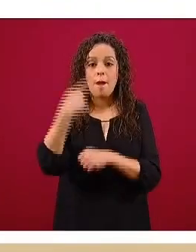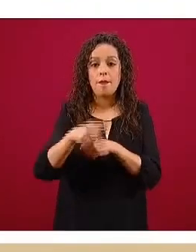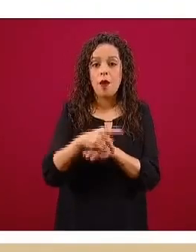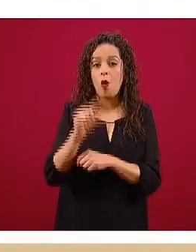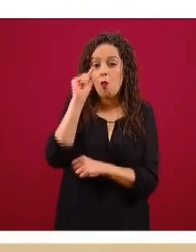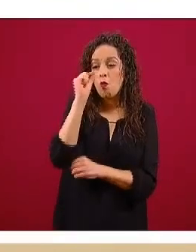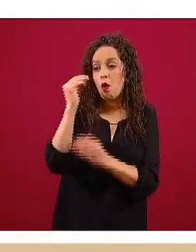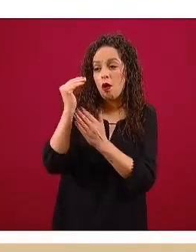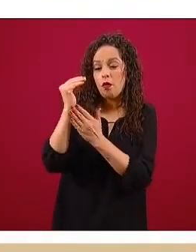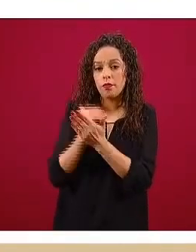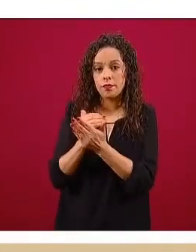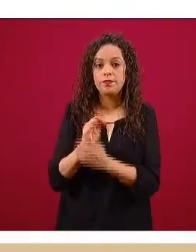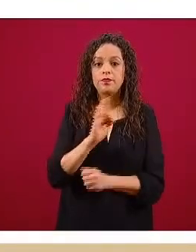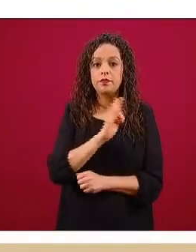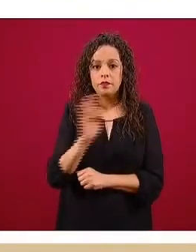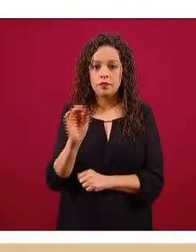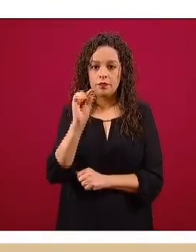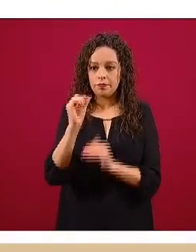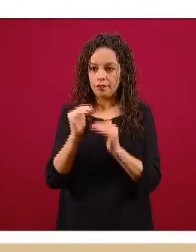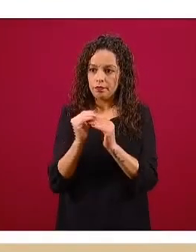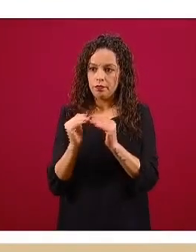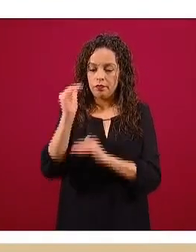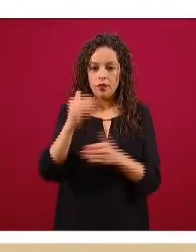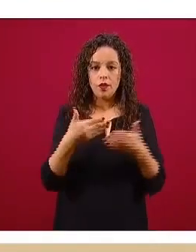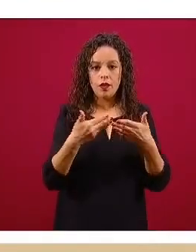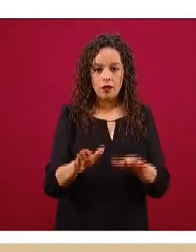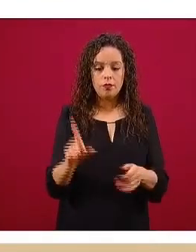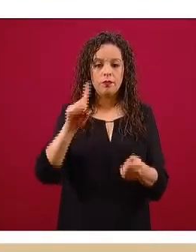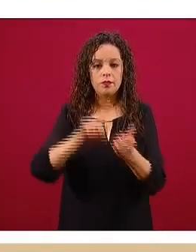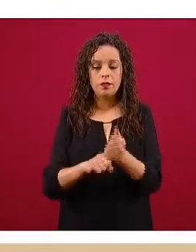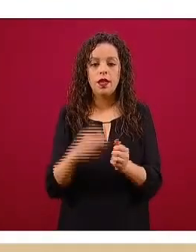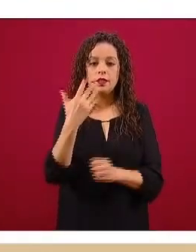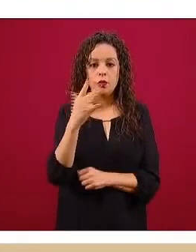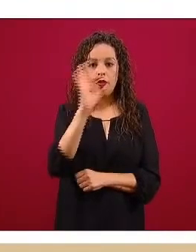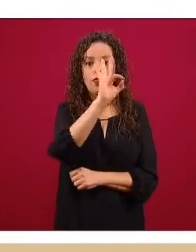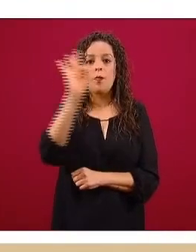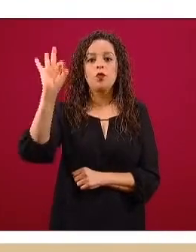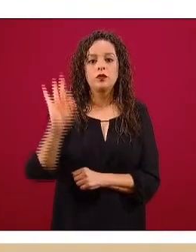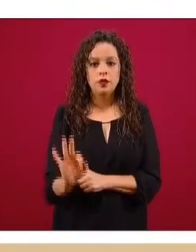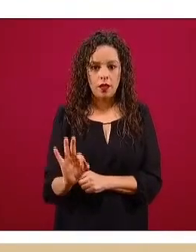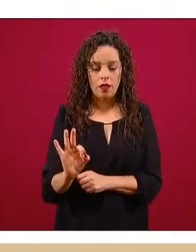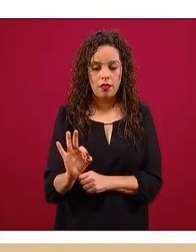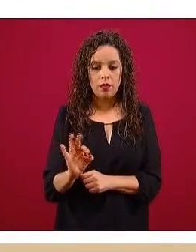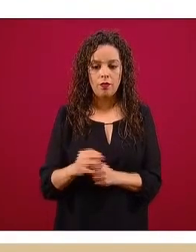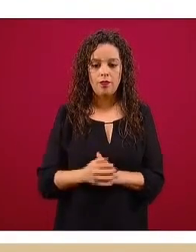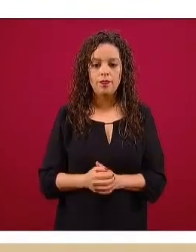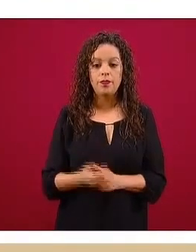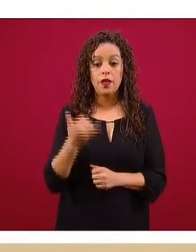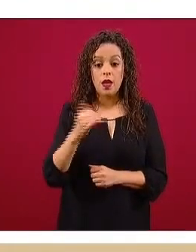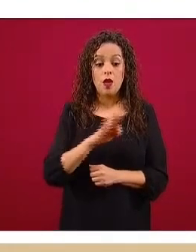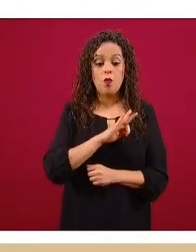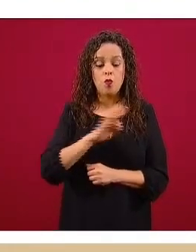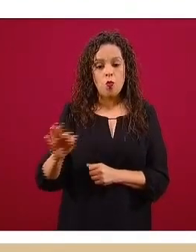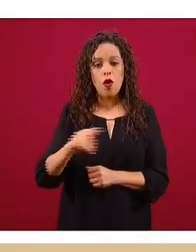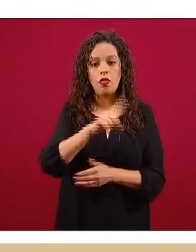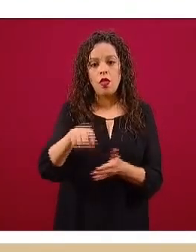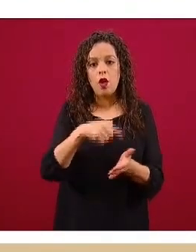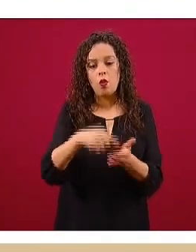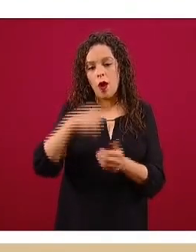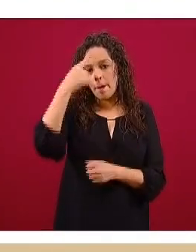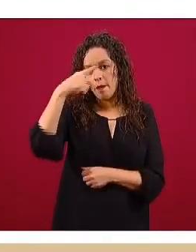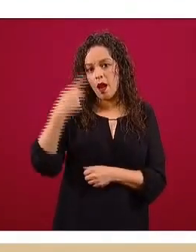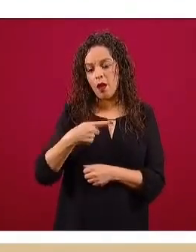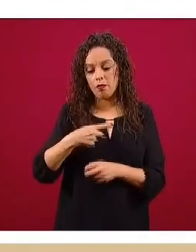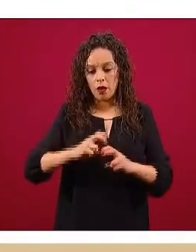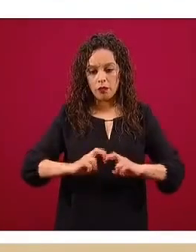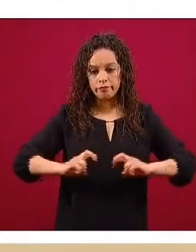puede incrementar esta ocupación, de hecho sube al 50%, y además se permite la apertura de áreas comunes, pero también